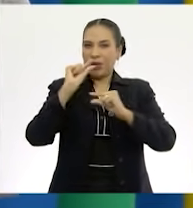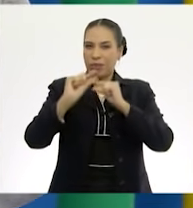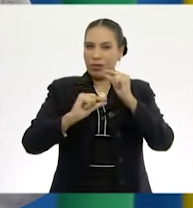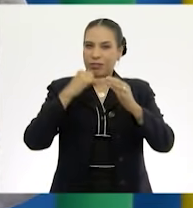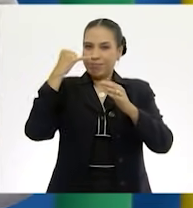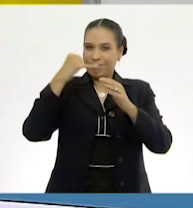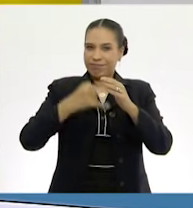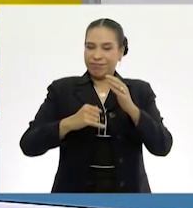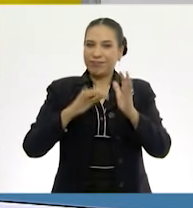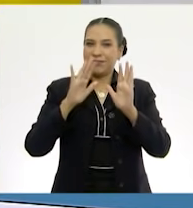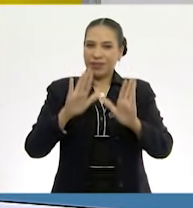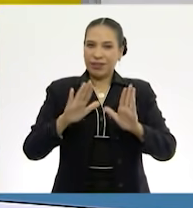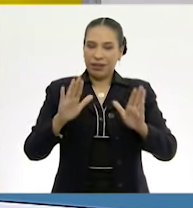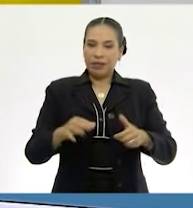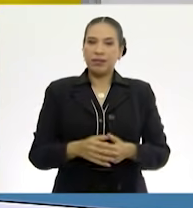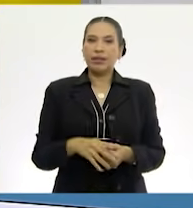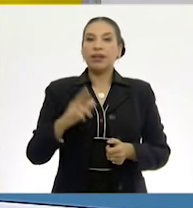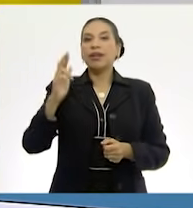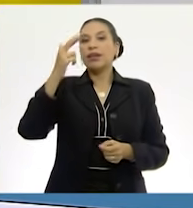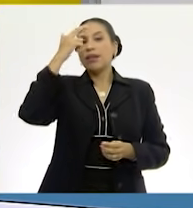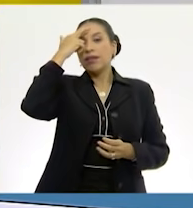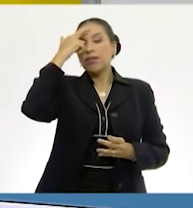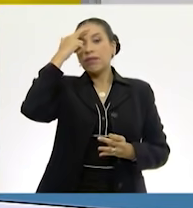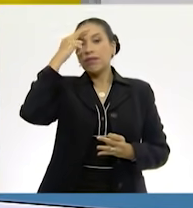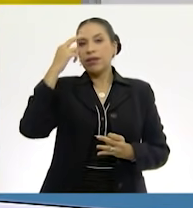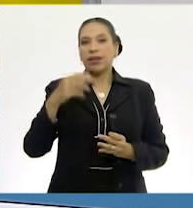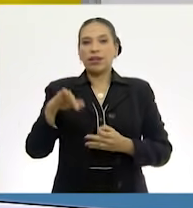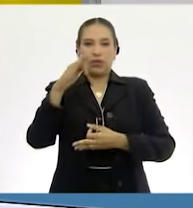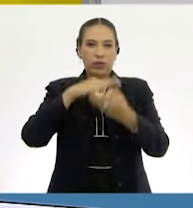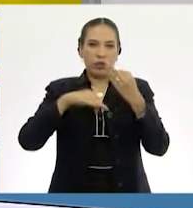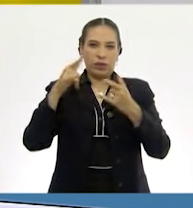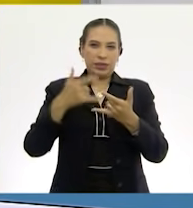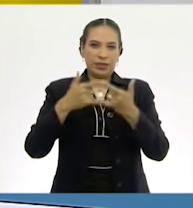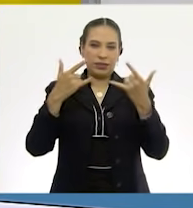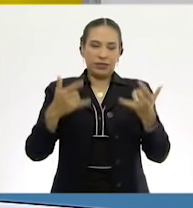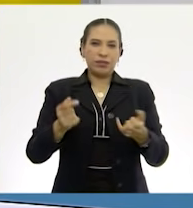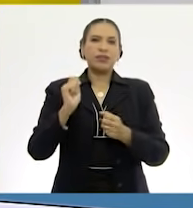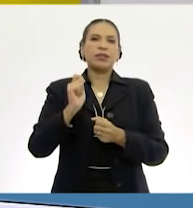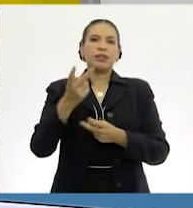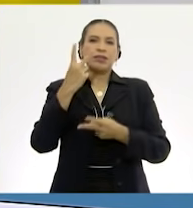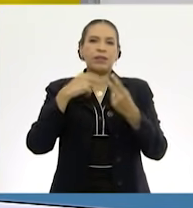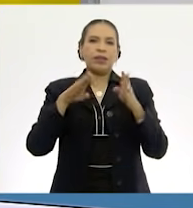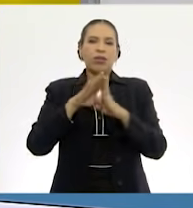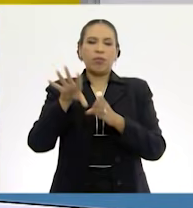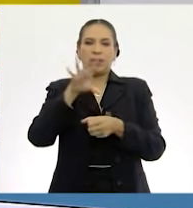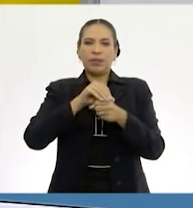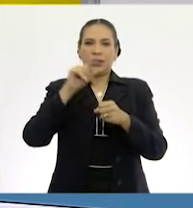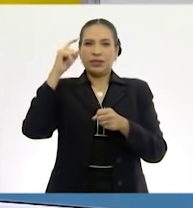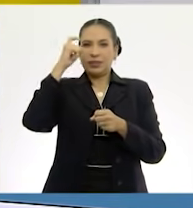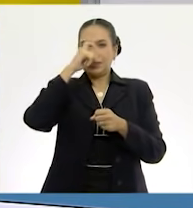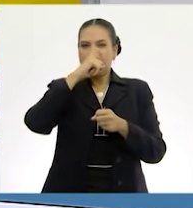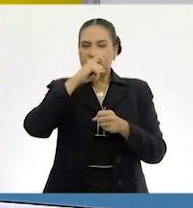calma. Recuerden que todo evento dentro de la historia es resultado de una red compleja de